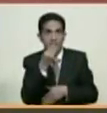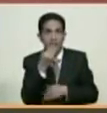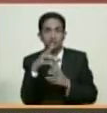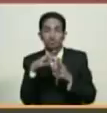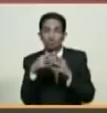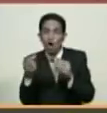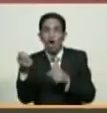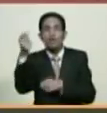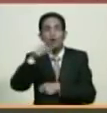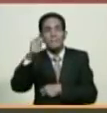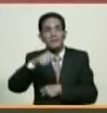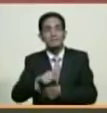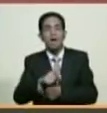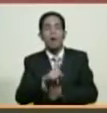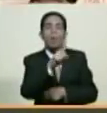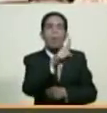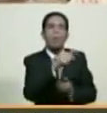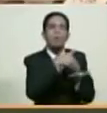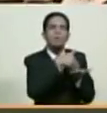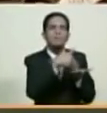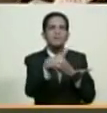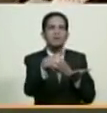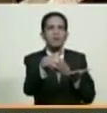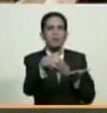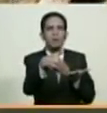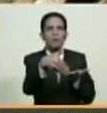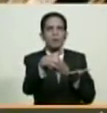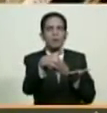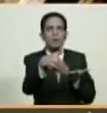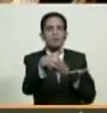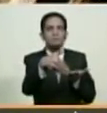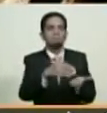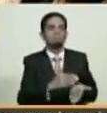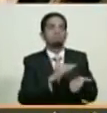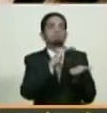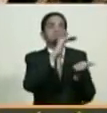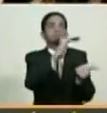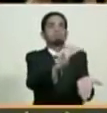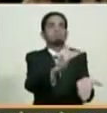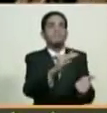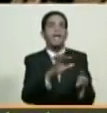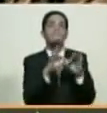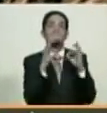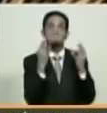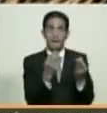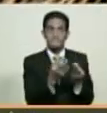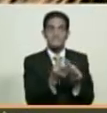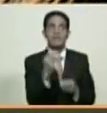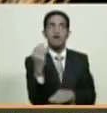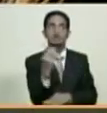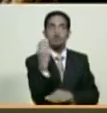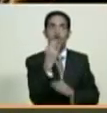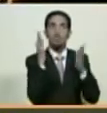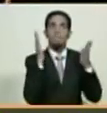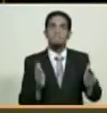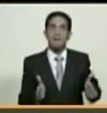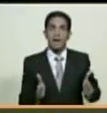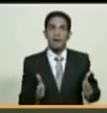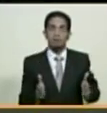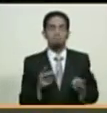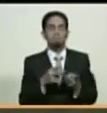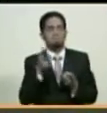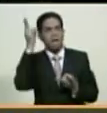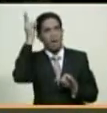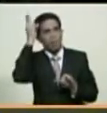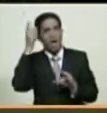mensualmente, al menos 1 millón se le entregan a familias de colombianas, colombianos, de peruanos y de